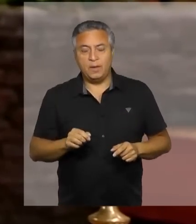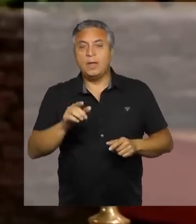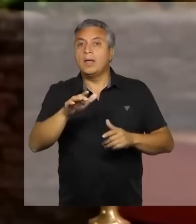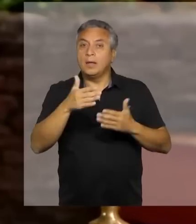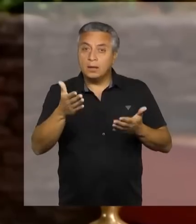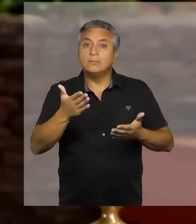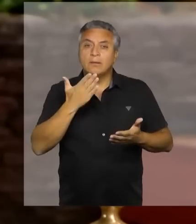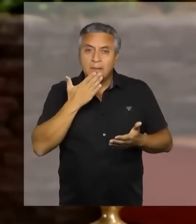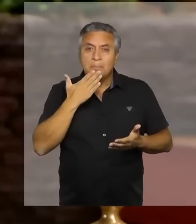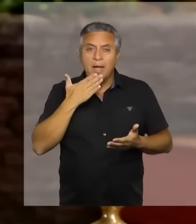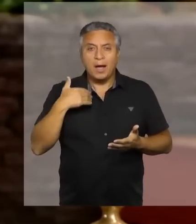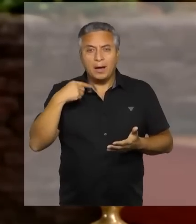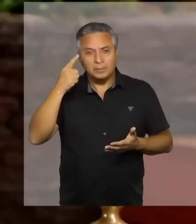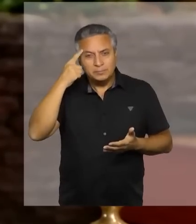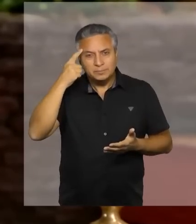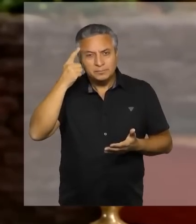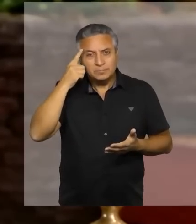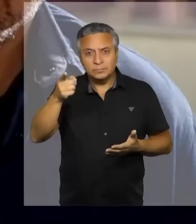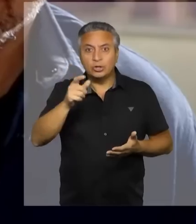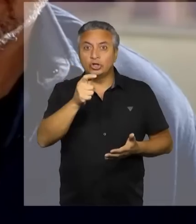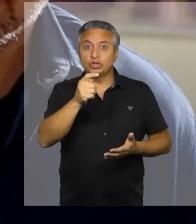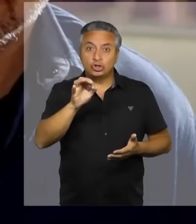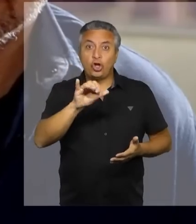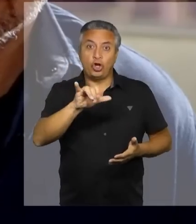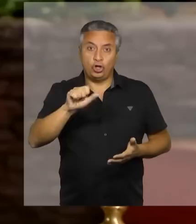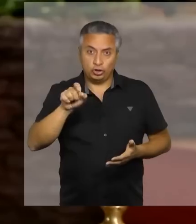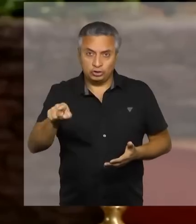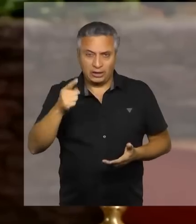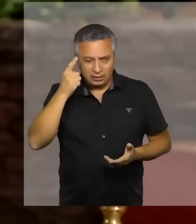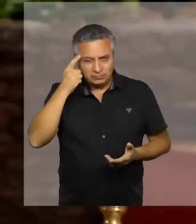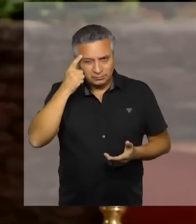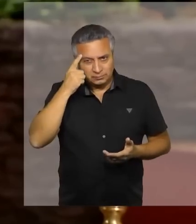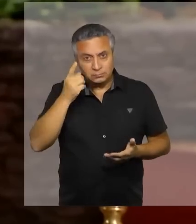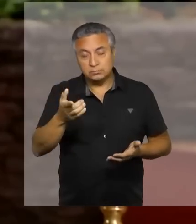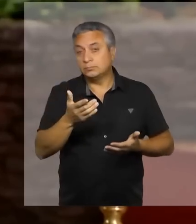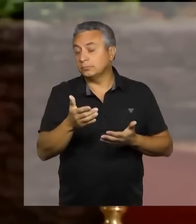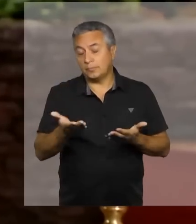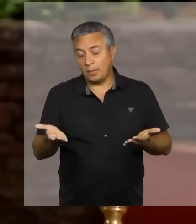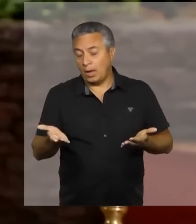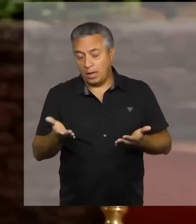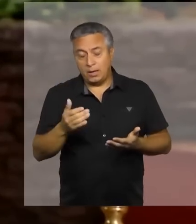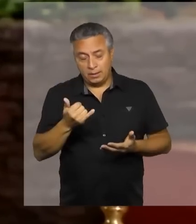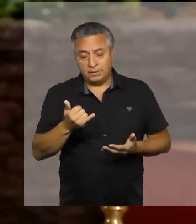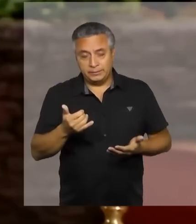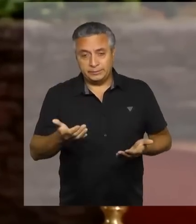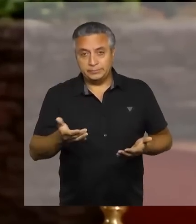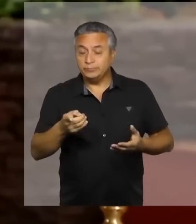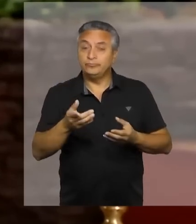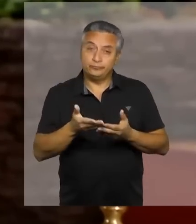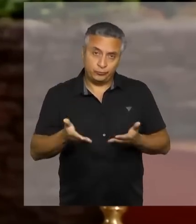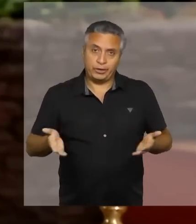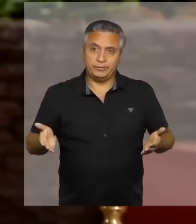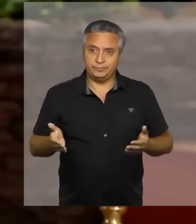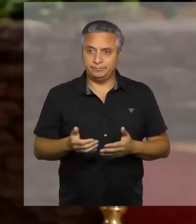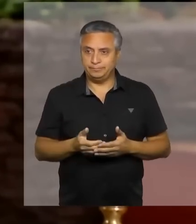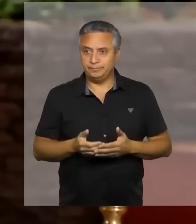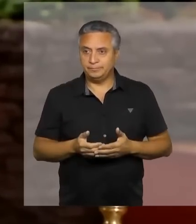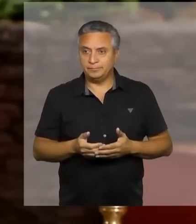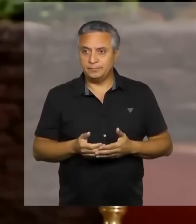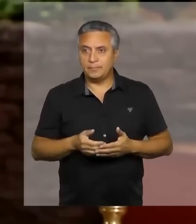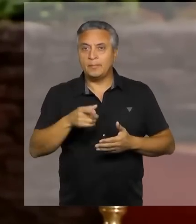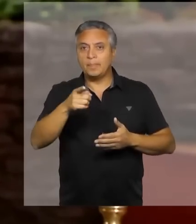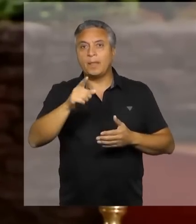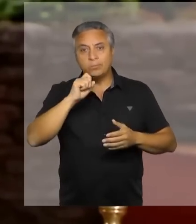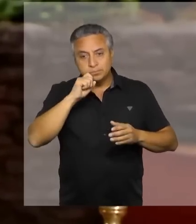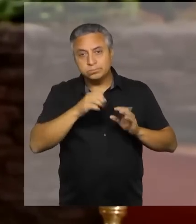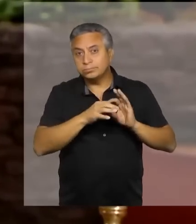También he estado pensando en la tuya. Y, bueno, el asunto de